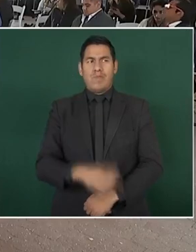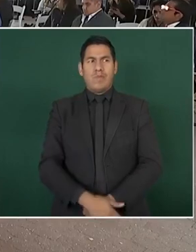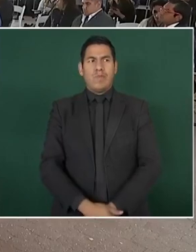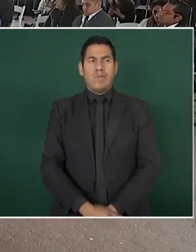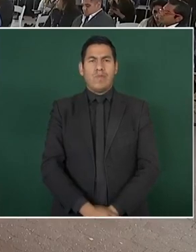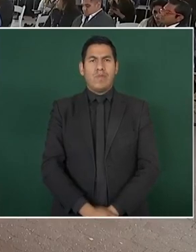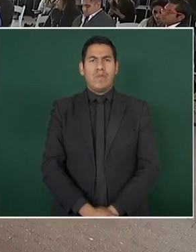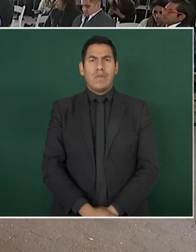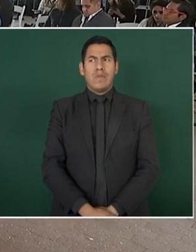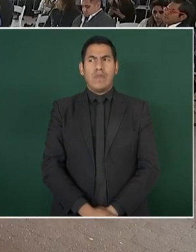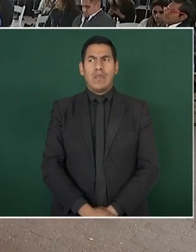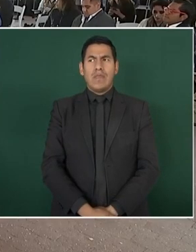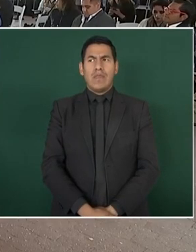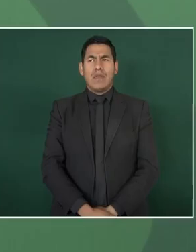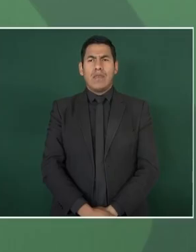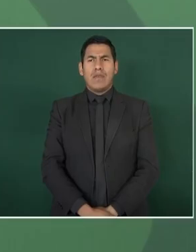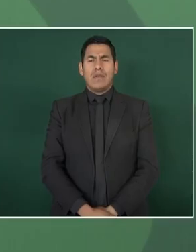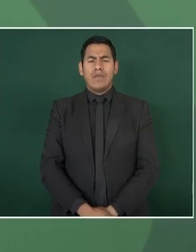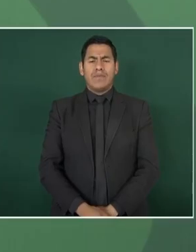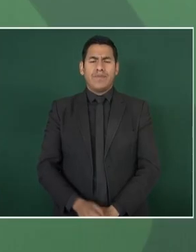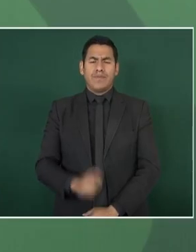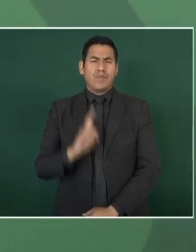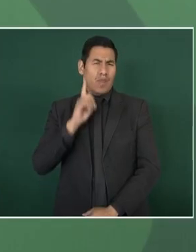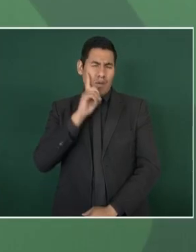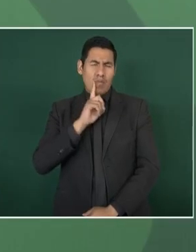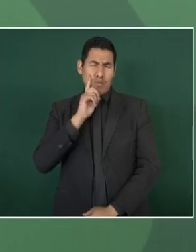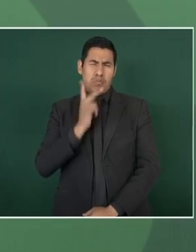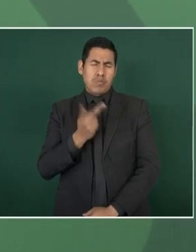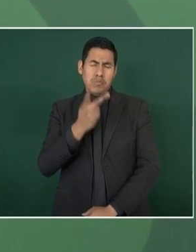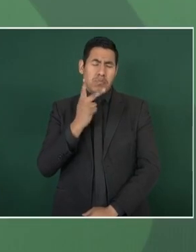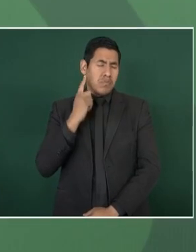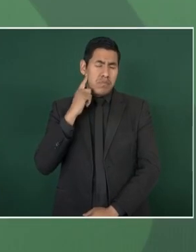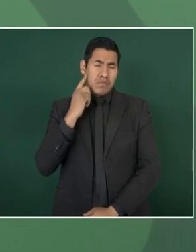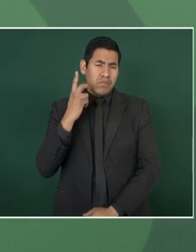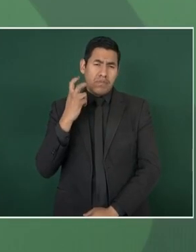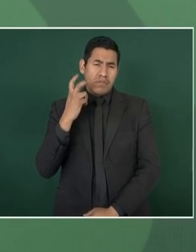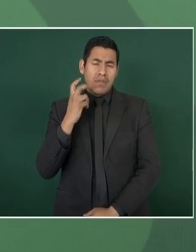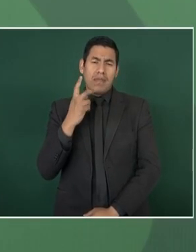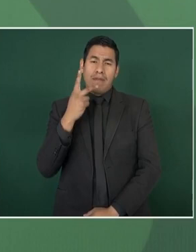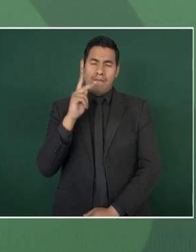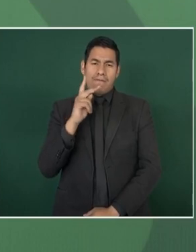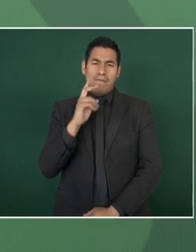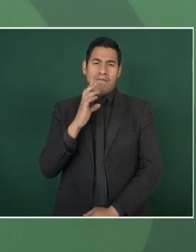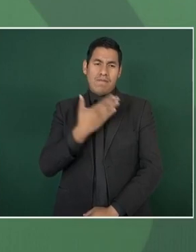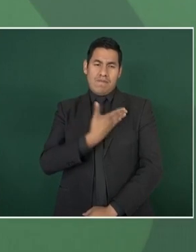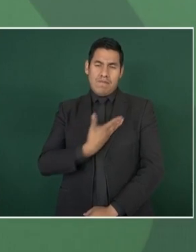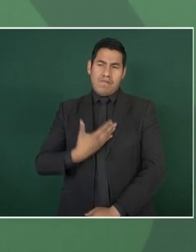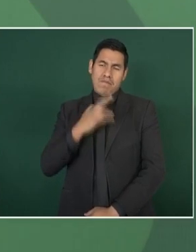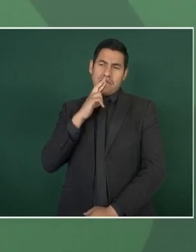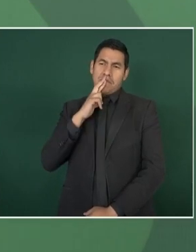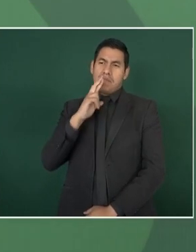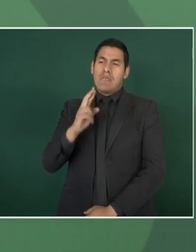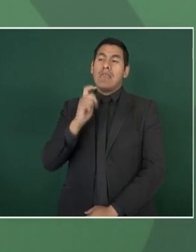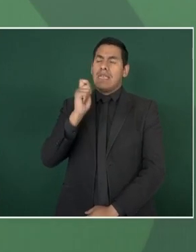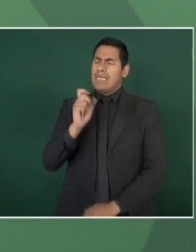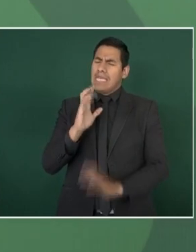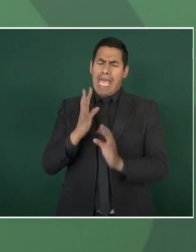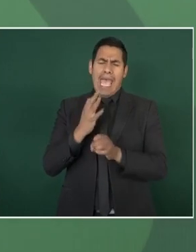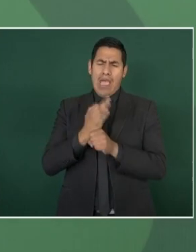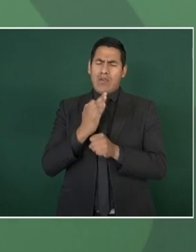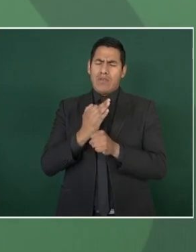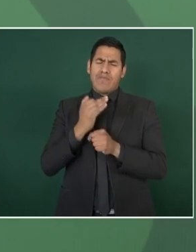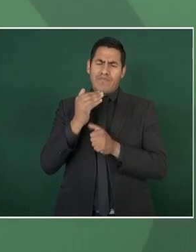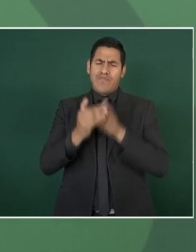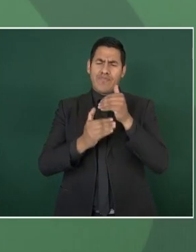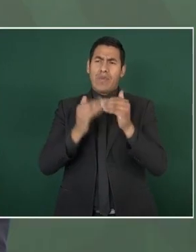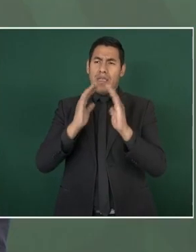No, ya están en proceso de construcción. Lo que nos tiene que decir ahora el licenciado Bartlett es cuándo se